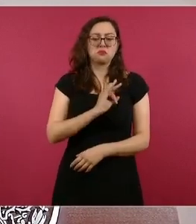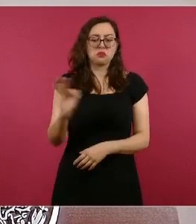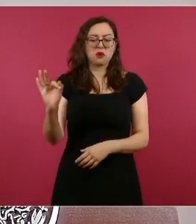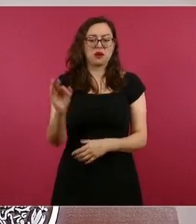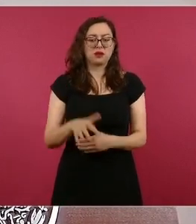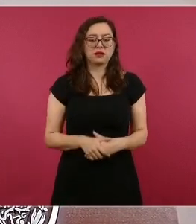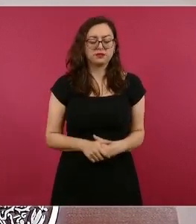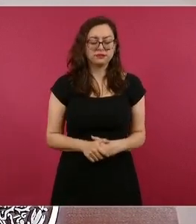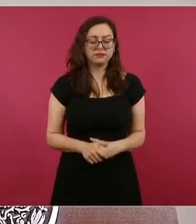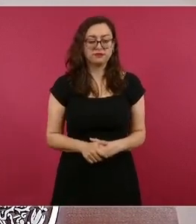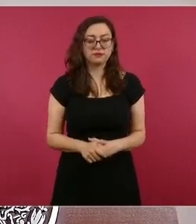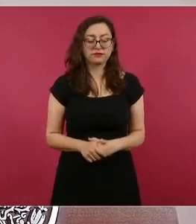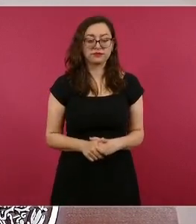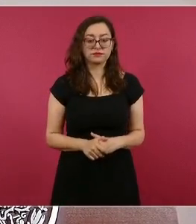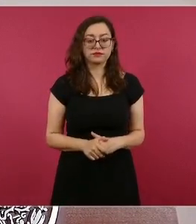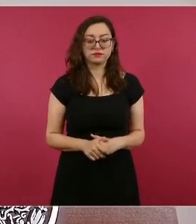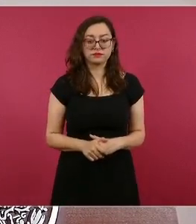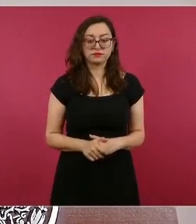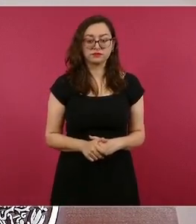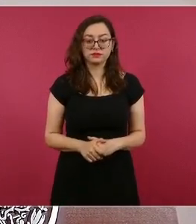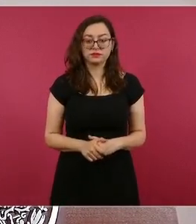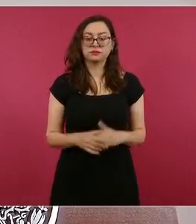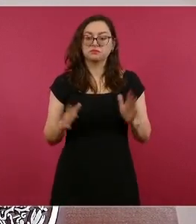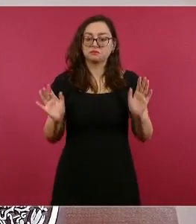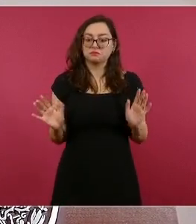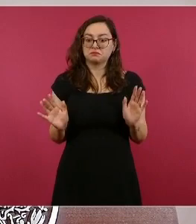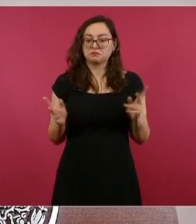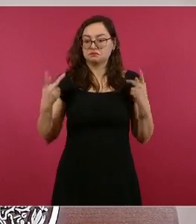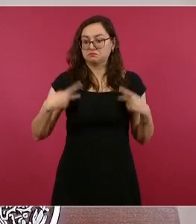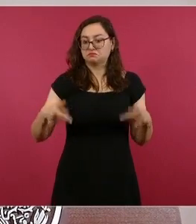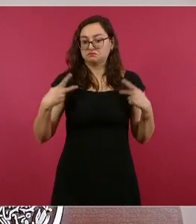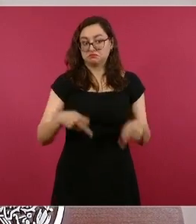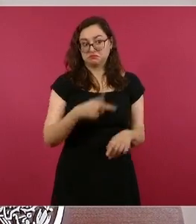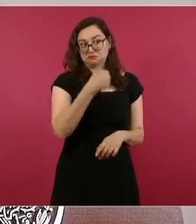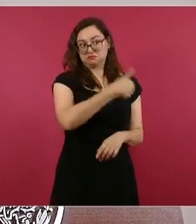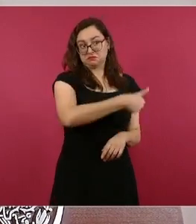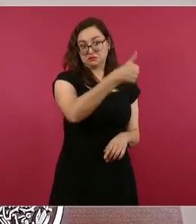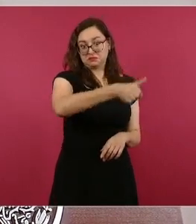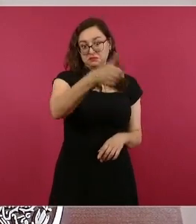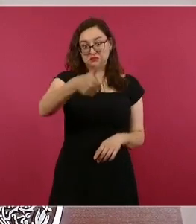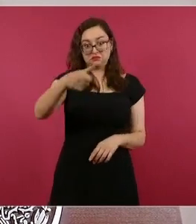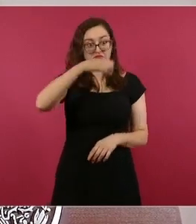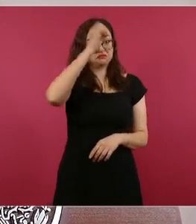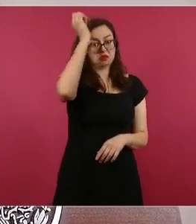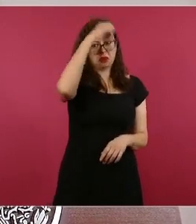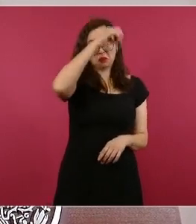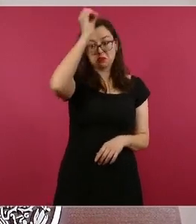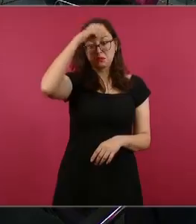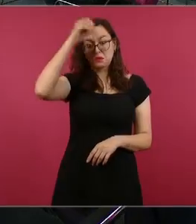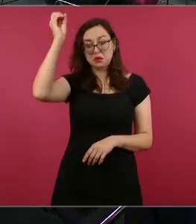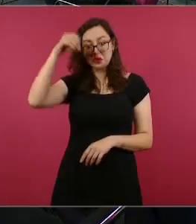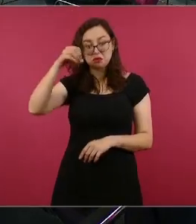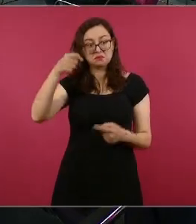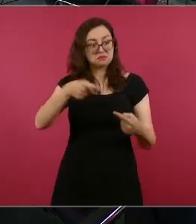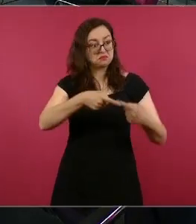Pero, porque cada quien tiene su manera de pensar, y hay que respetar el derecho a